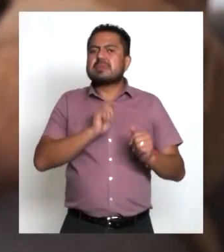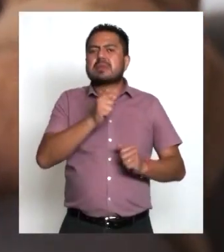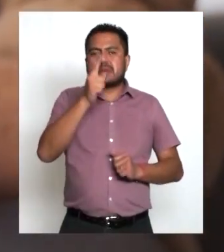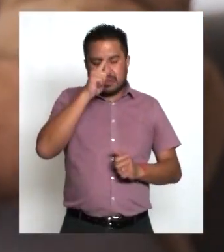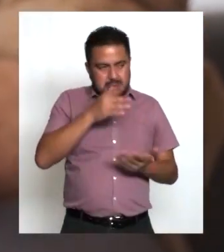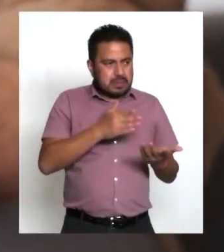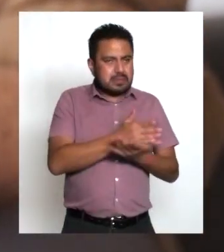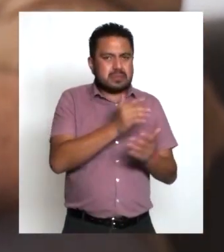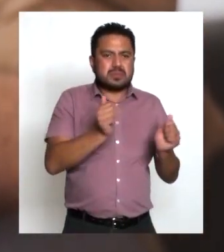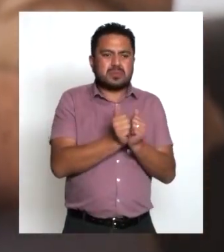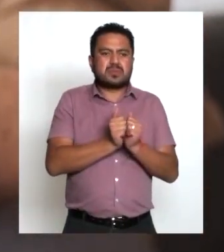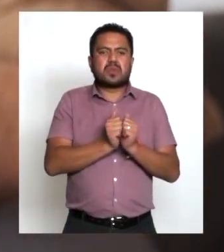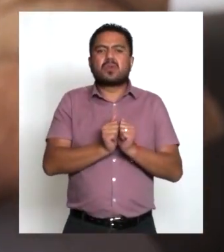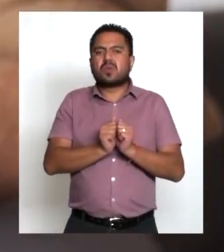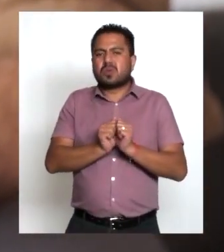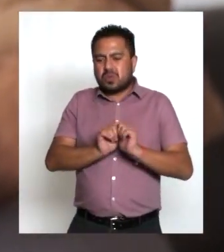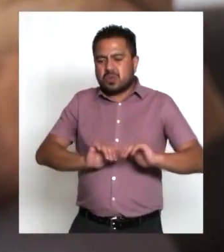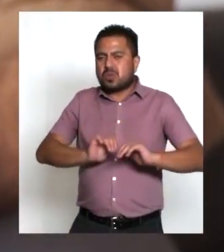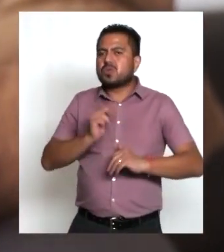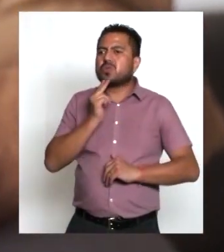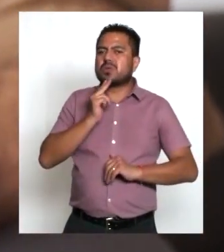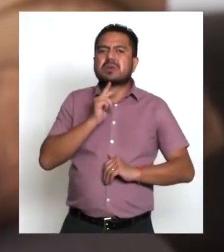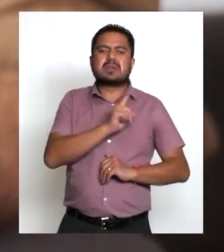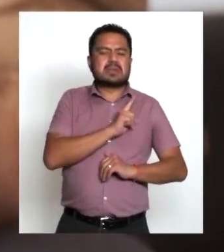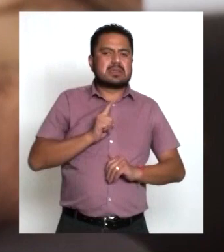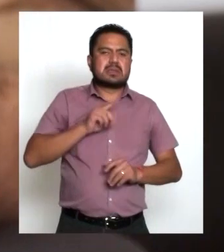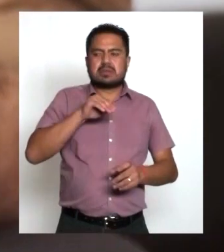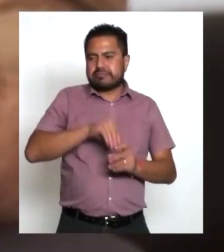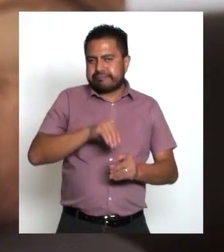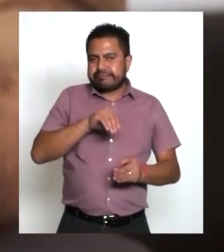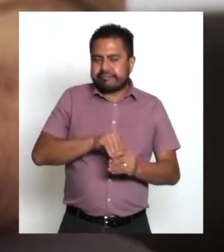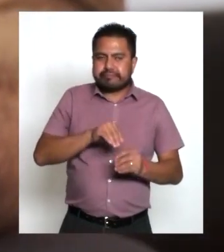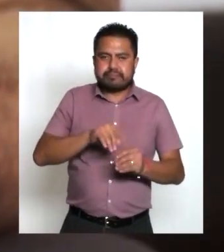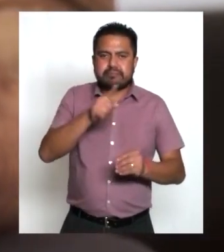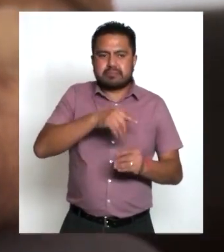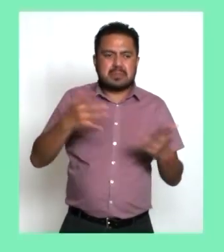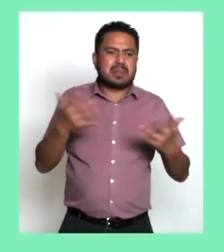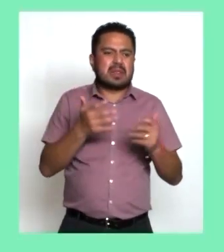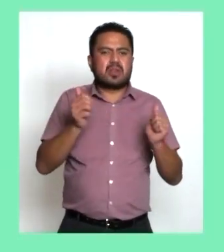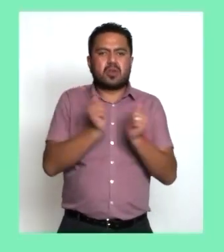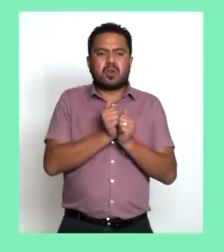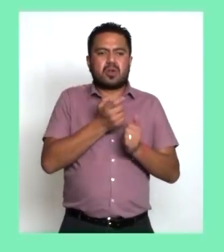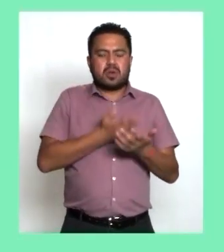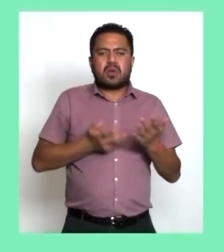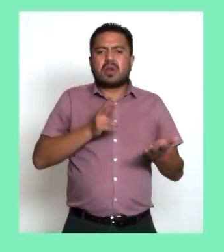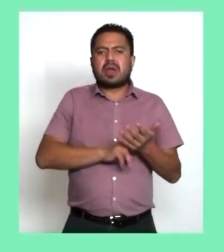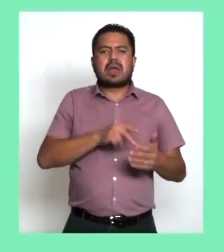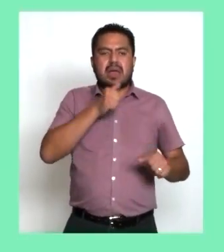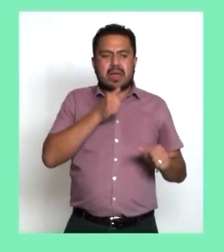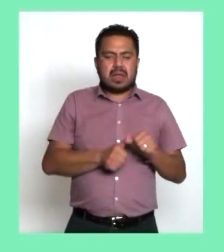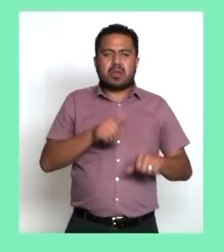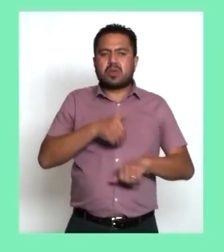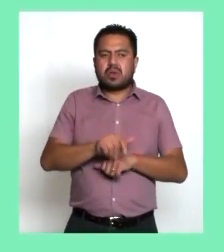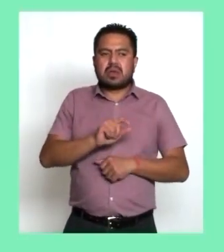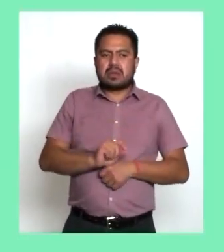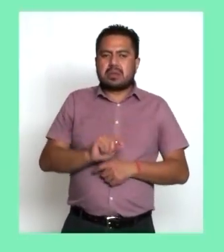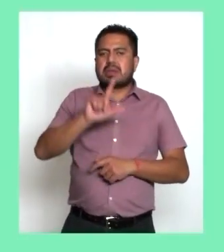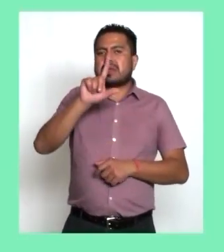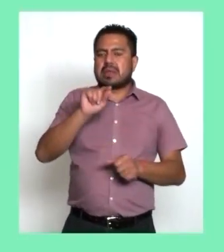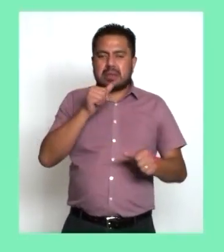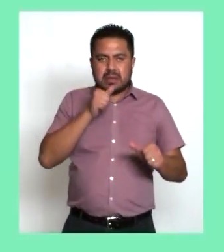final. Para acceder a tus cuentas de usuario necesitarás contraseñas. Elabora unas combinando letras,